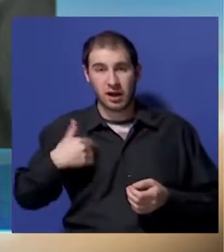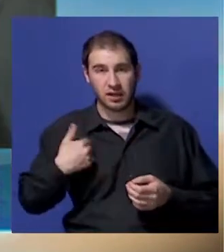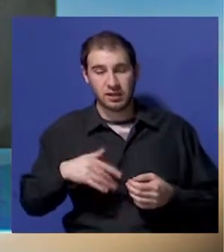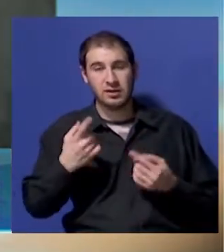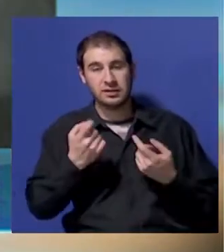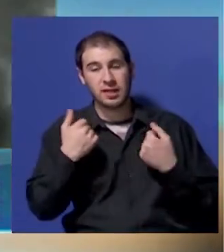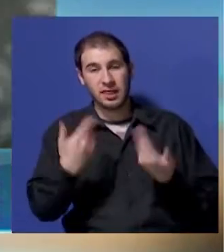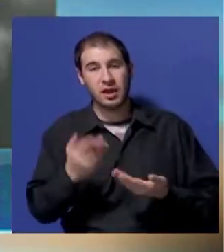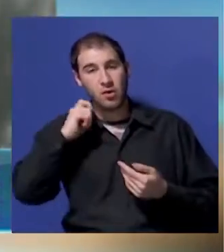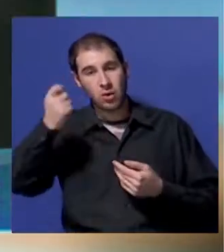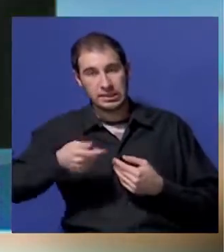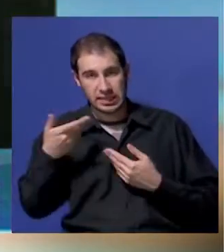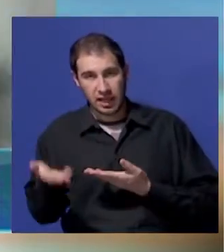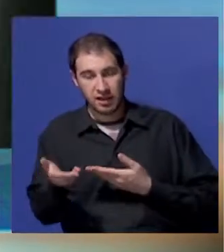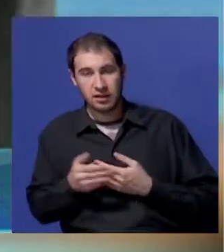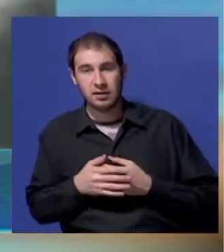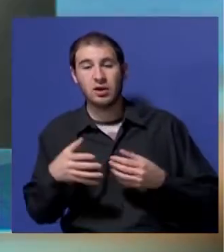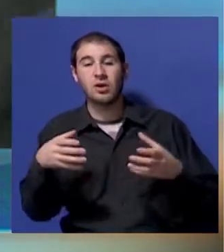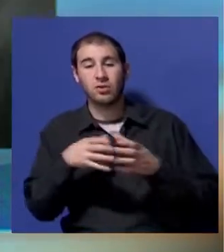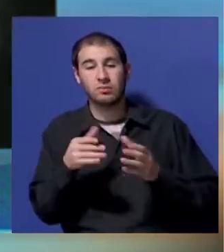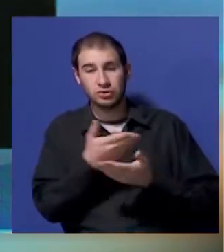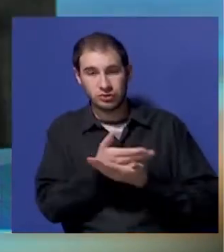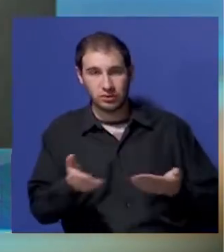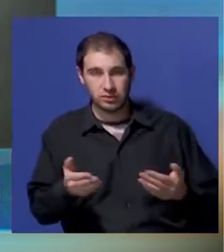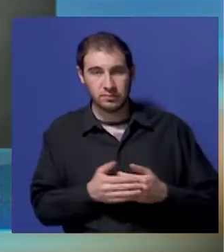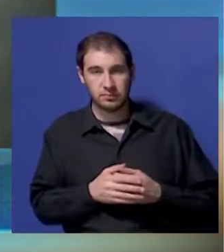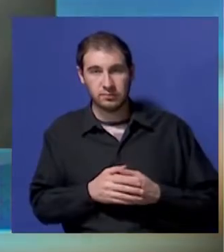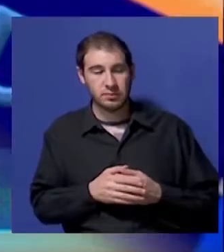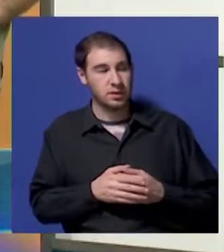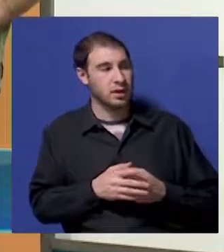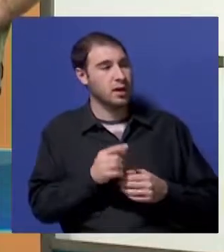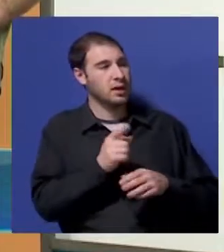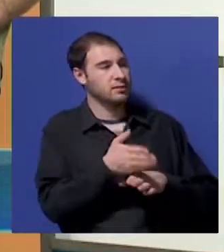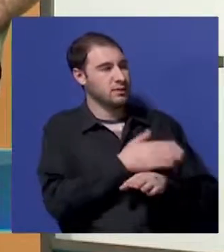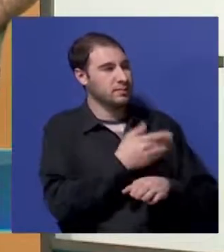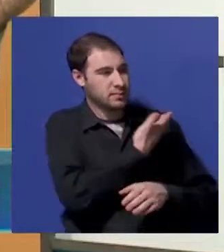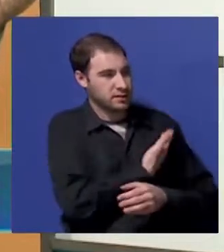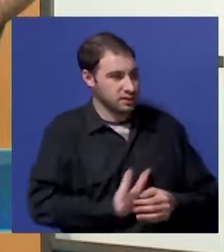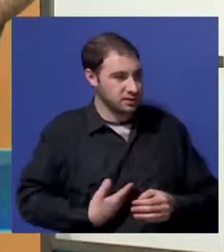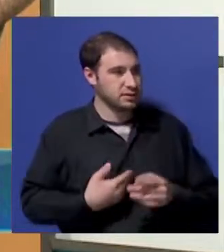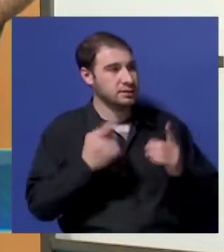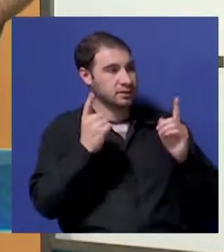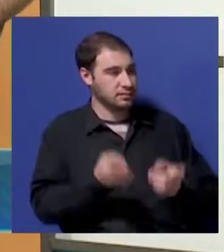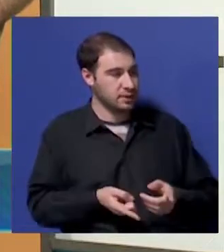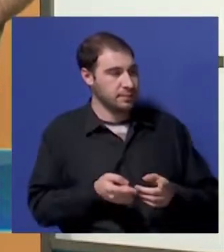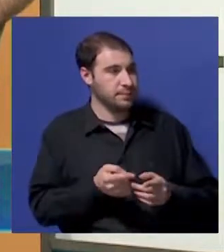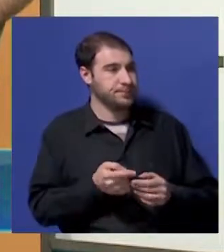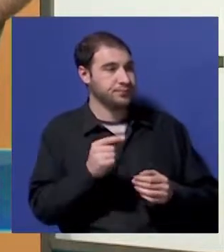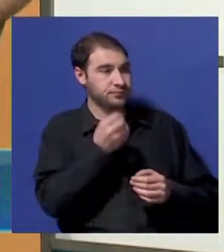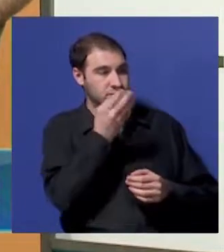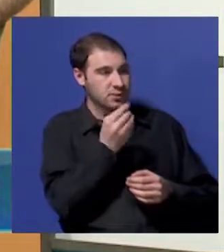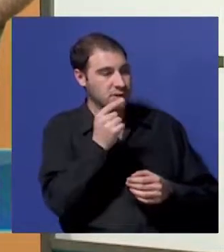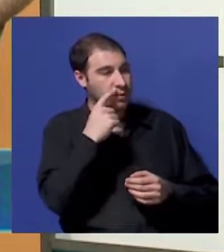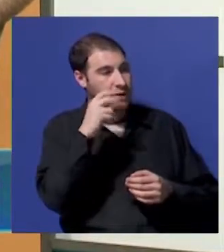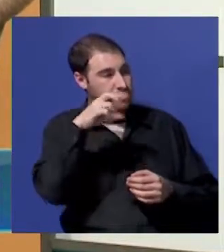a través del Poder Judicial al conjunto de la sociedad. Hace poco el presidente y también tomaban esas declaraciones a